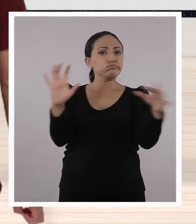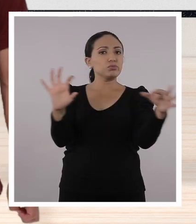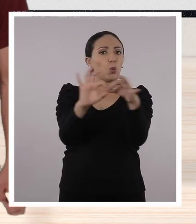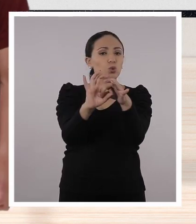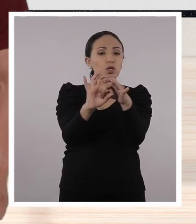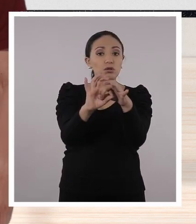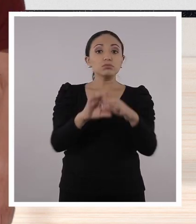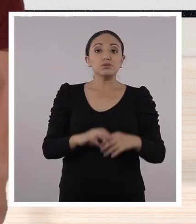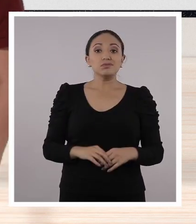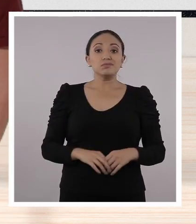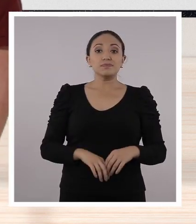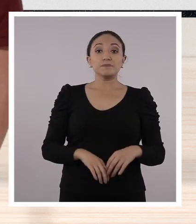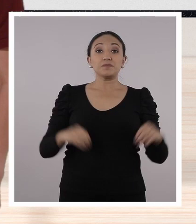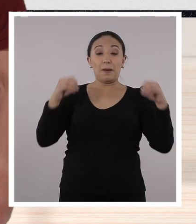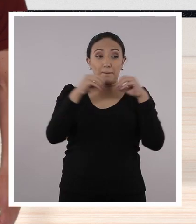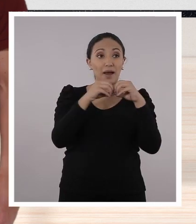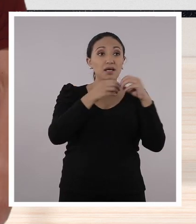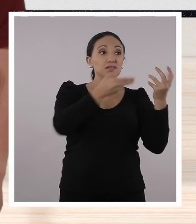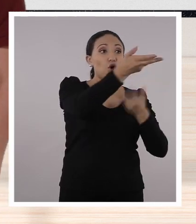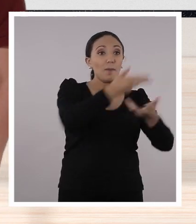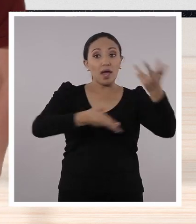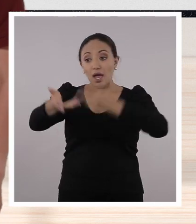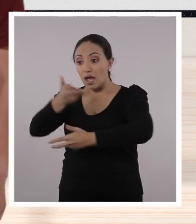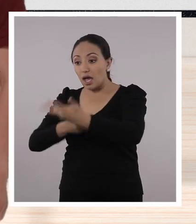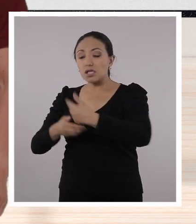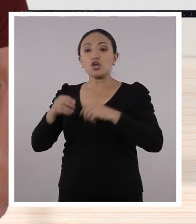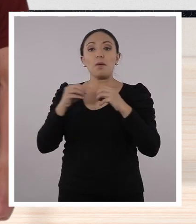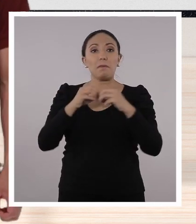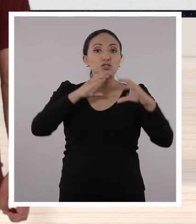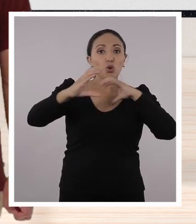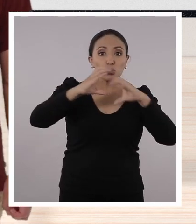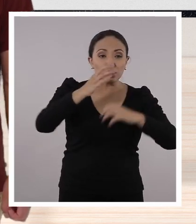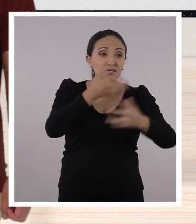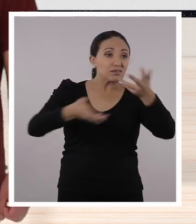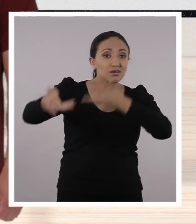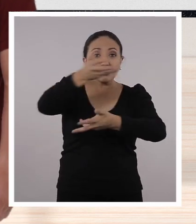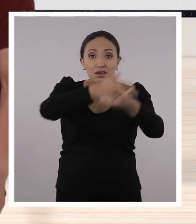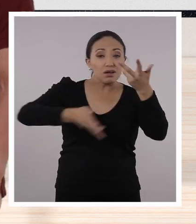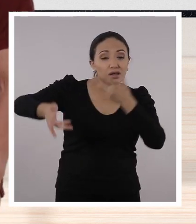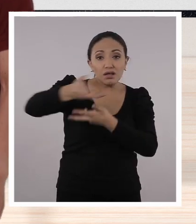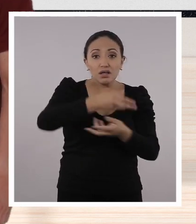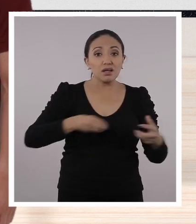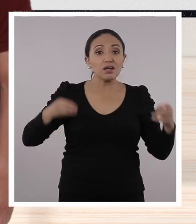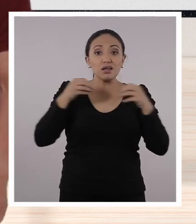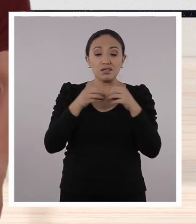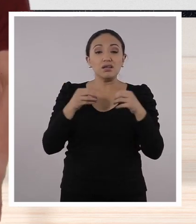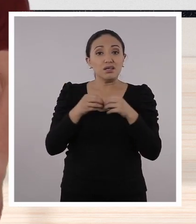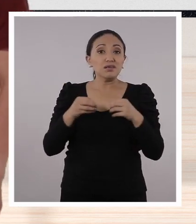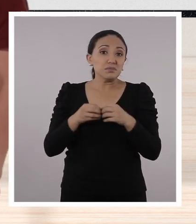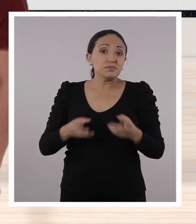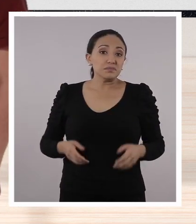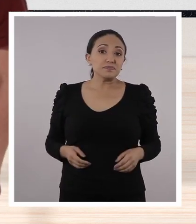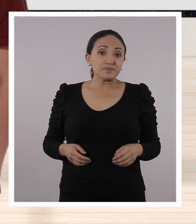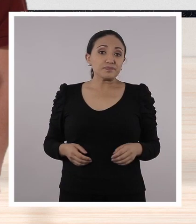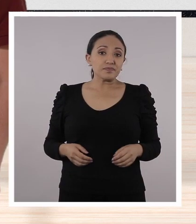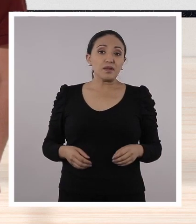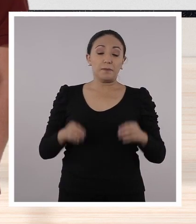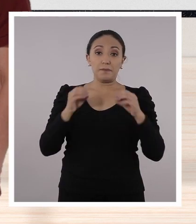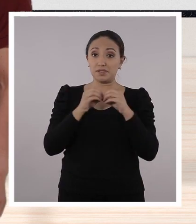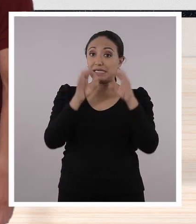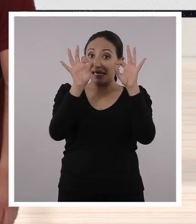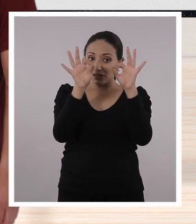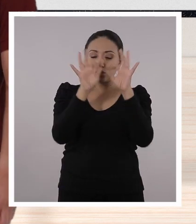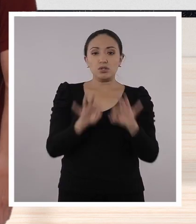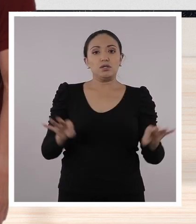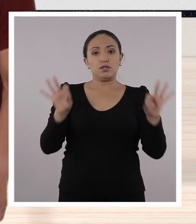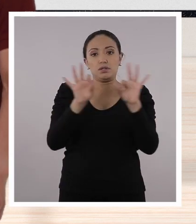esto ayudó a que haya más comercio, más comunicación y sea más fluido. Y nos conozcamos mucho mejor